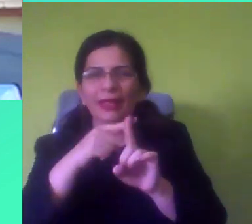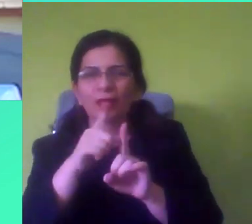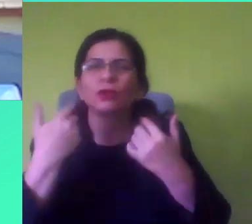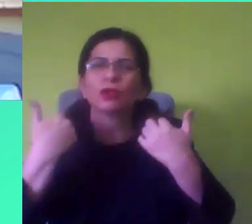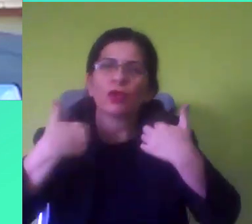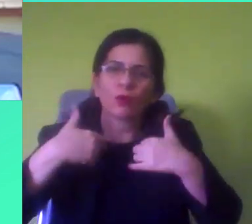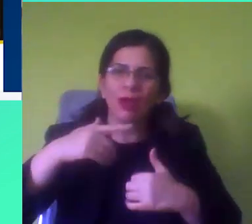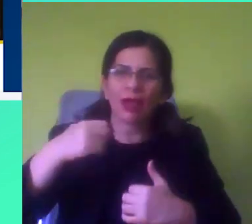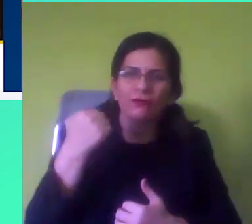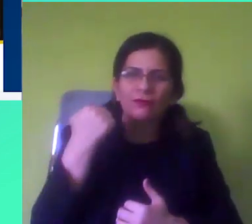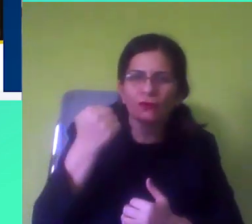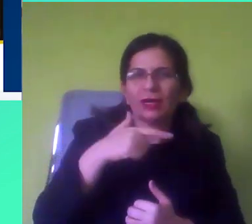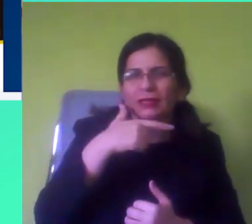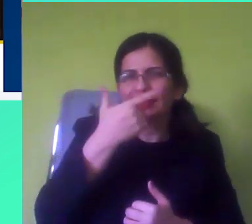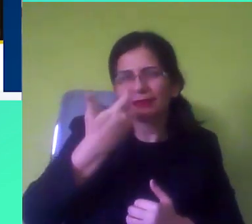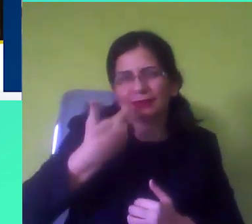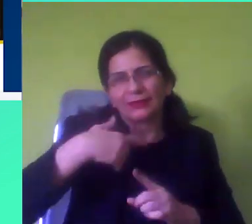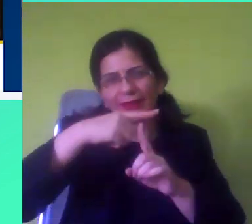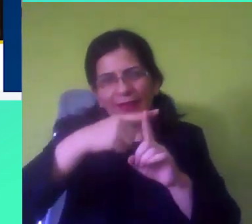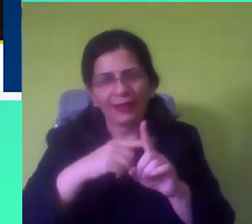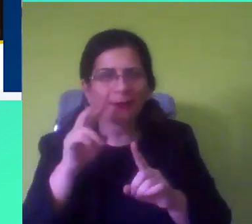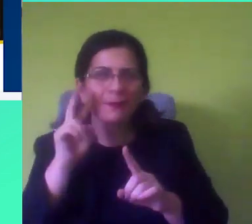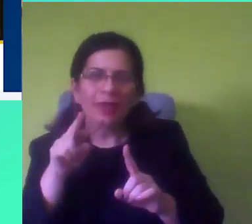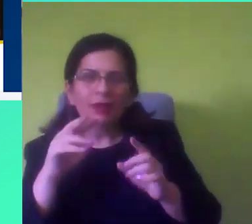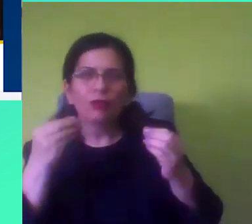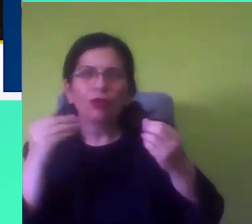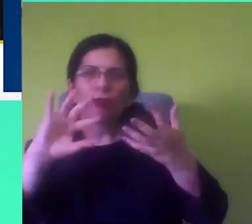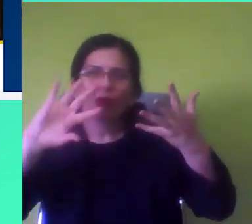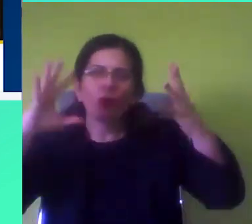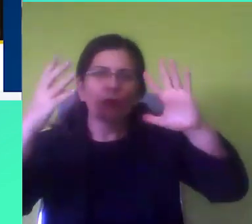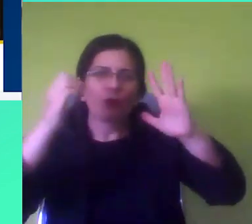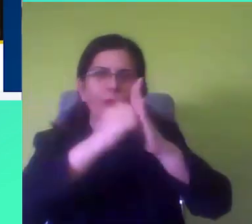cálidas y vamos a ver cómo el glaciar